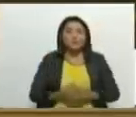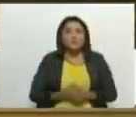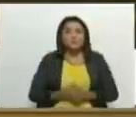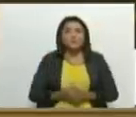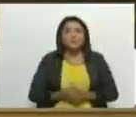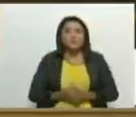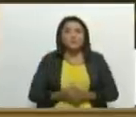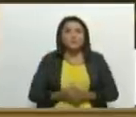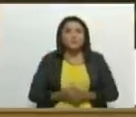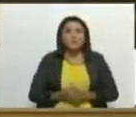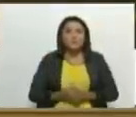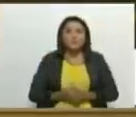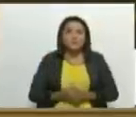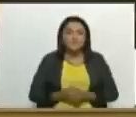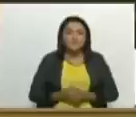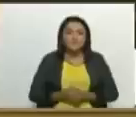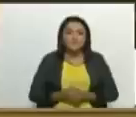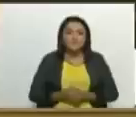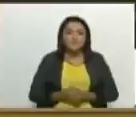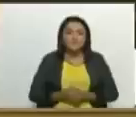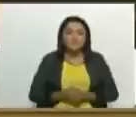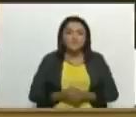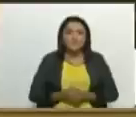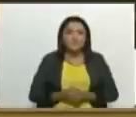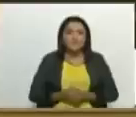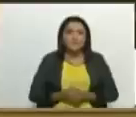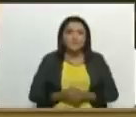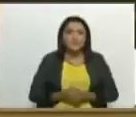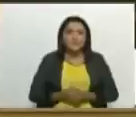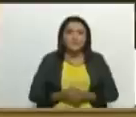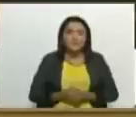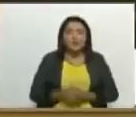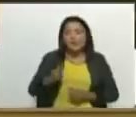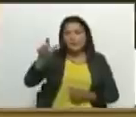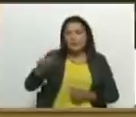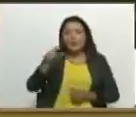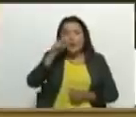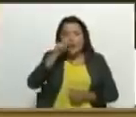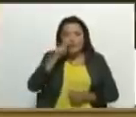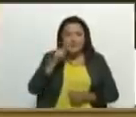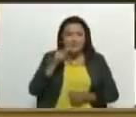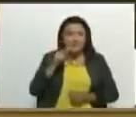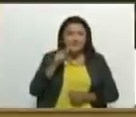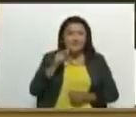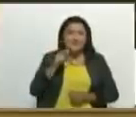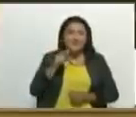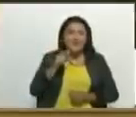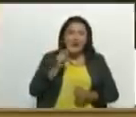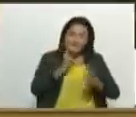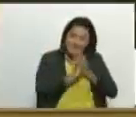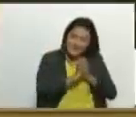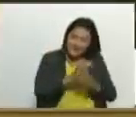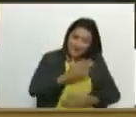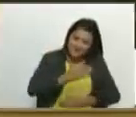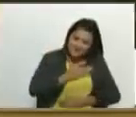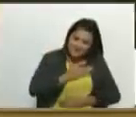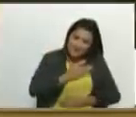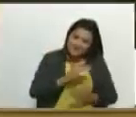presa del pánico, porque hay un gran amigo mío, oriental él,